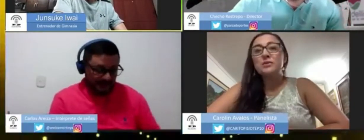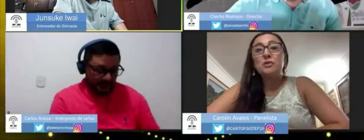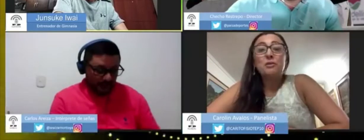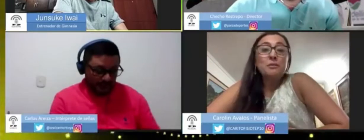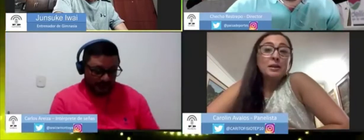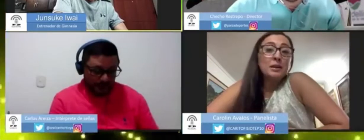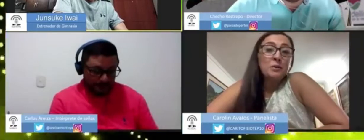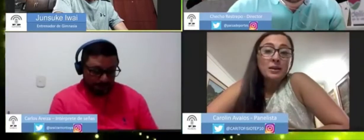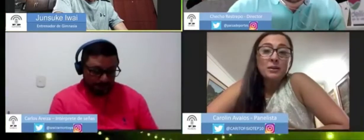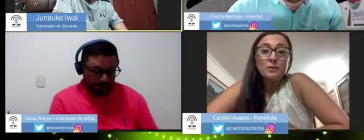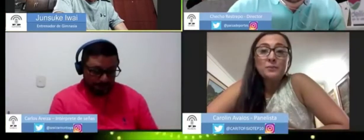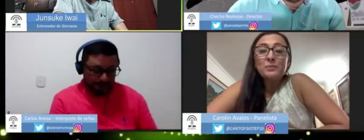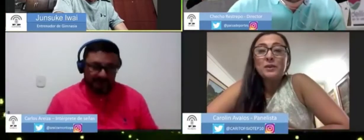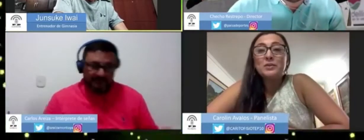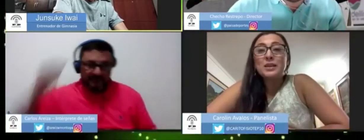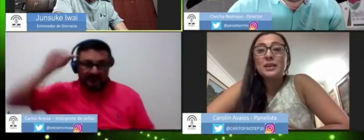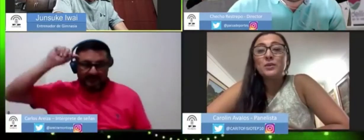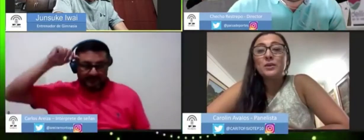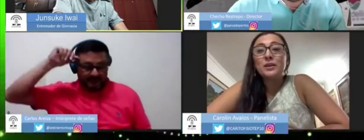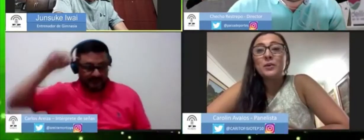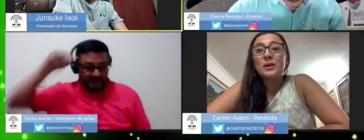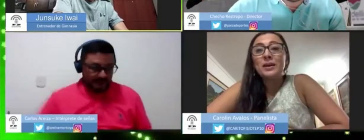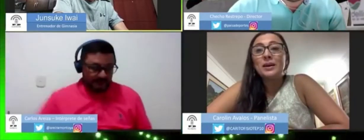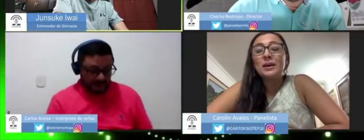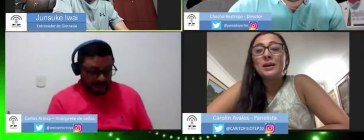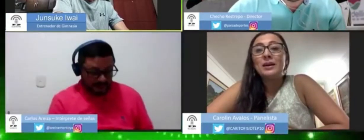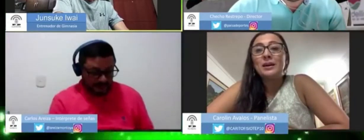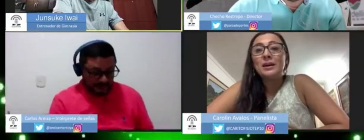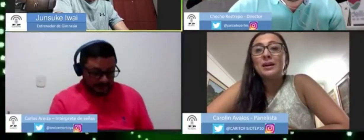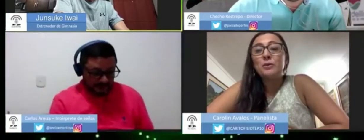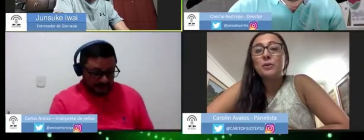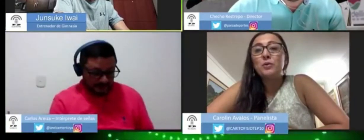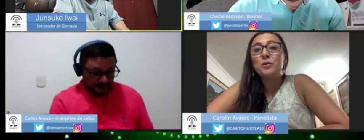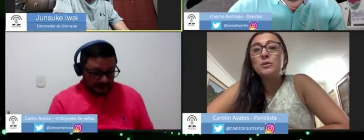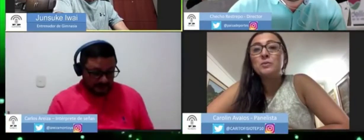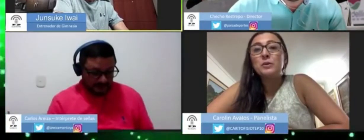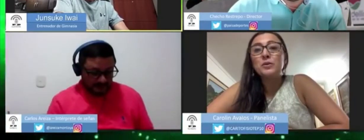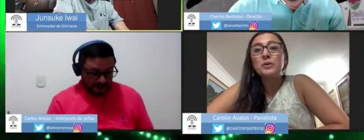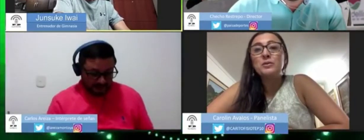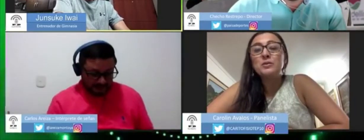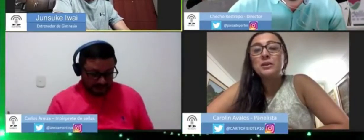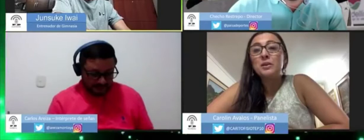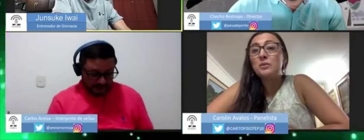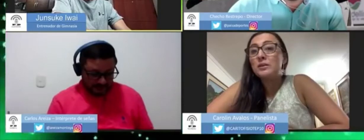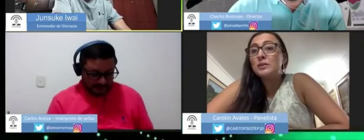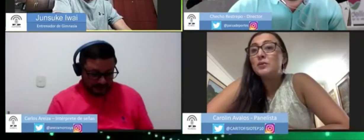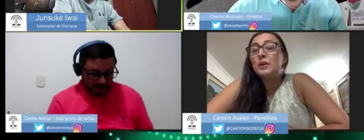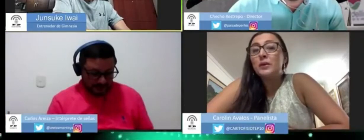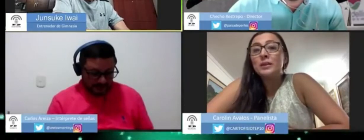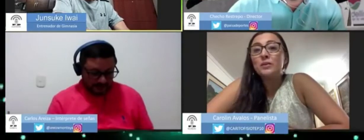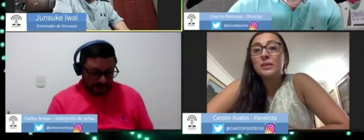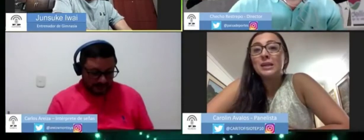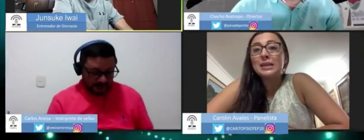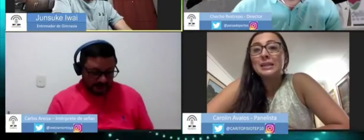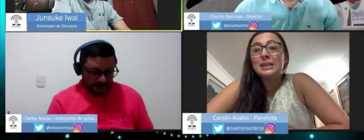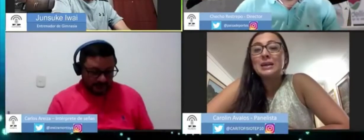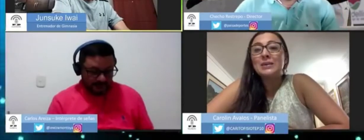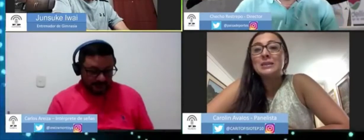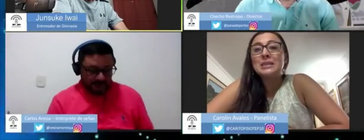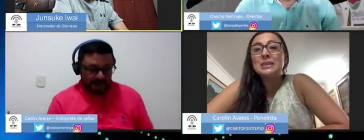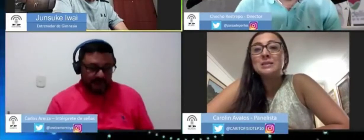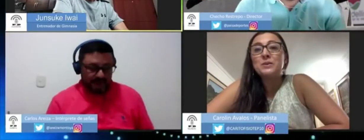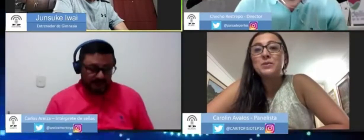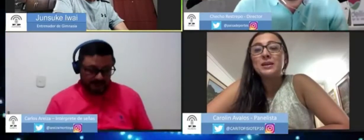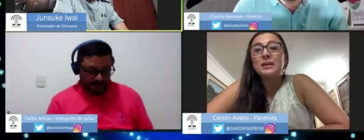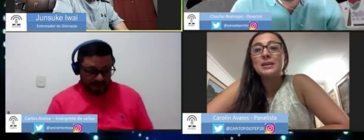Yo recuerdo cuando estaba en el colegio, veía a Jorge Hugo en los periódicos y alguna vez fui a ver dónde era que entrenaba